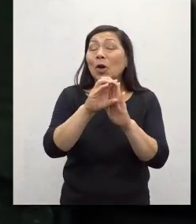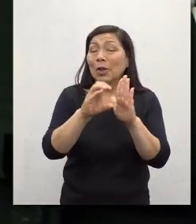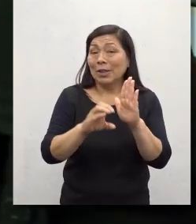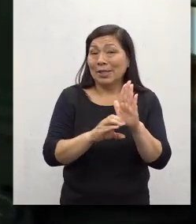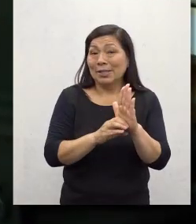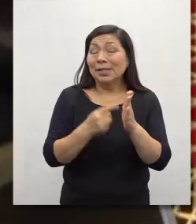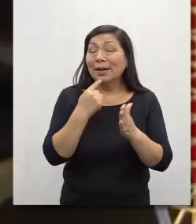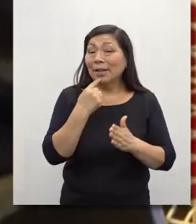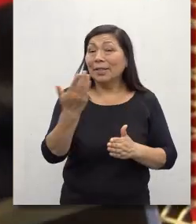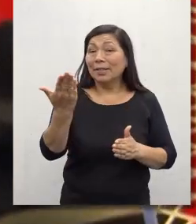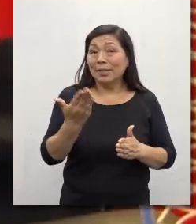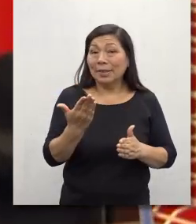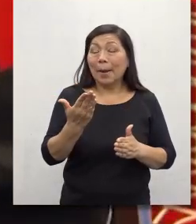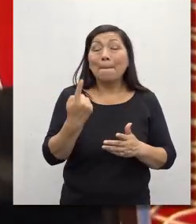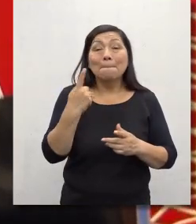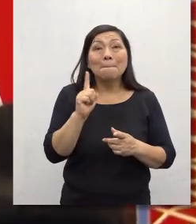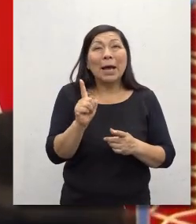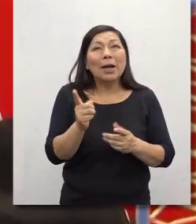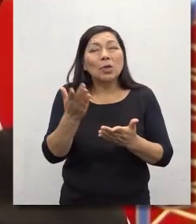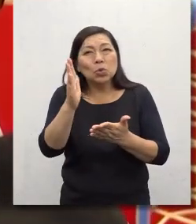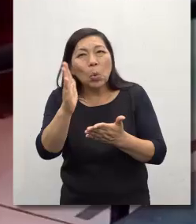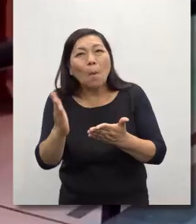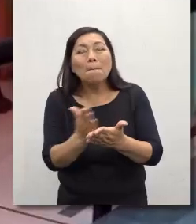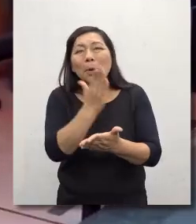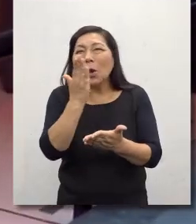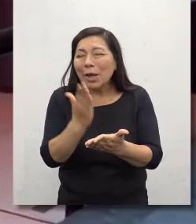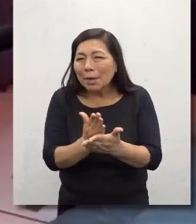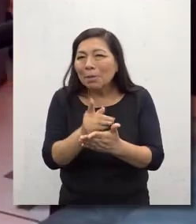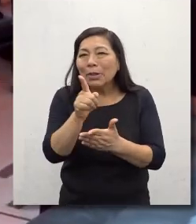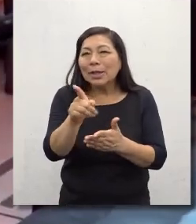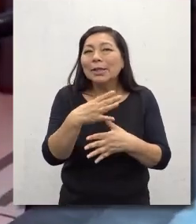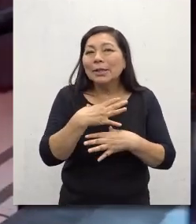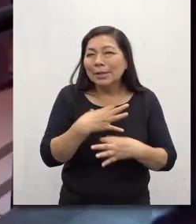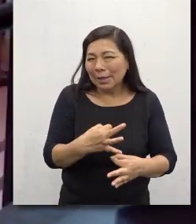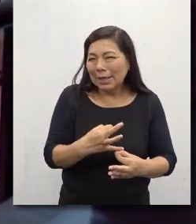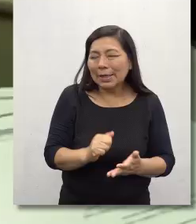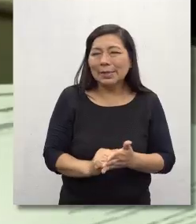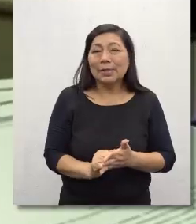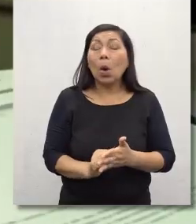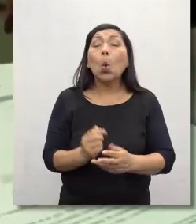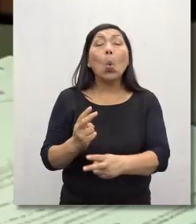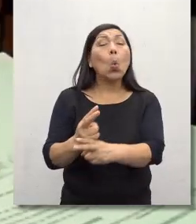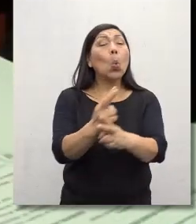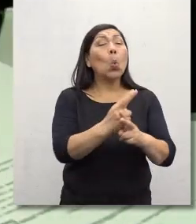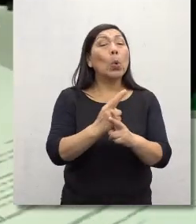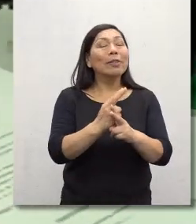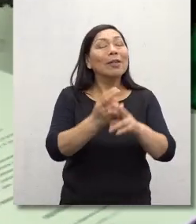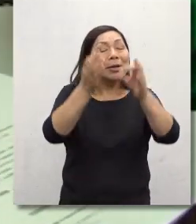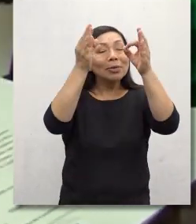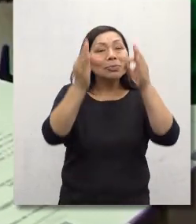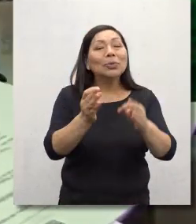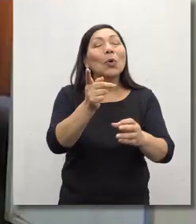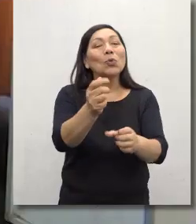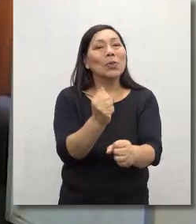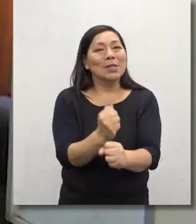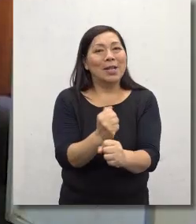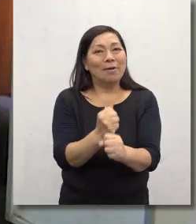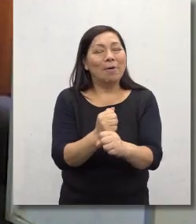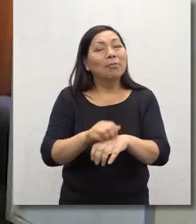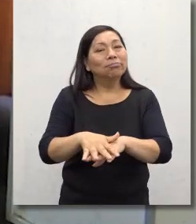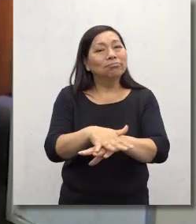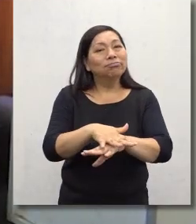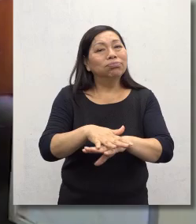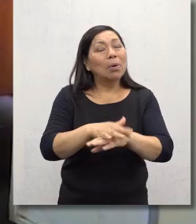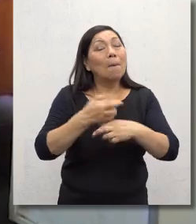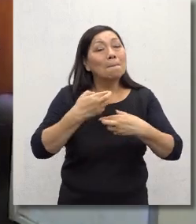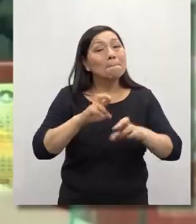del dispositivo es evitar los conflictos de interés y de esta forma salvaguardar el correcto funcionamiento de la